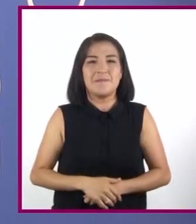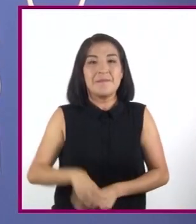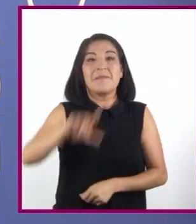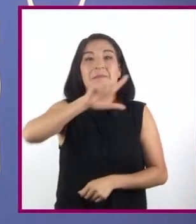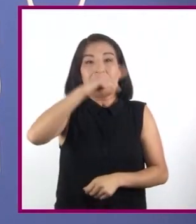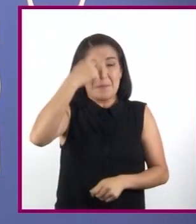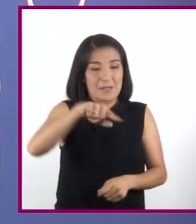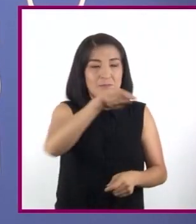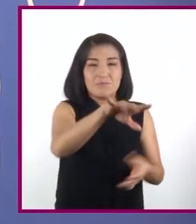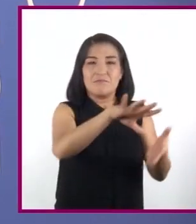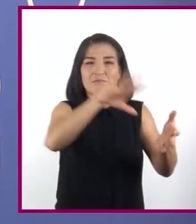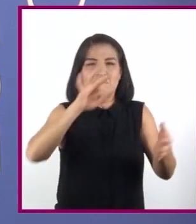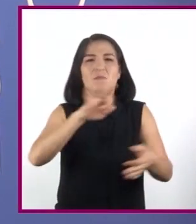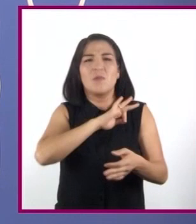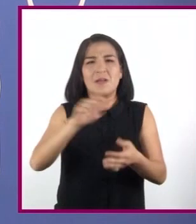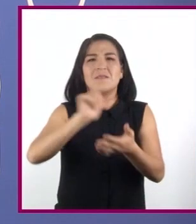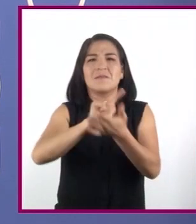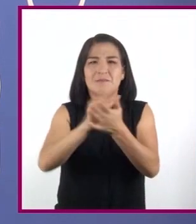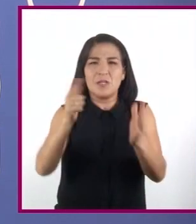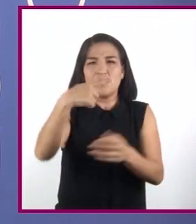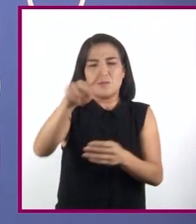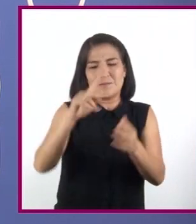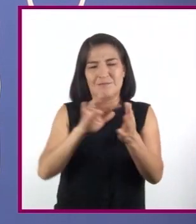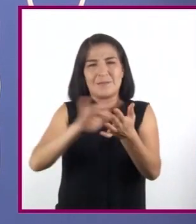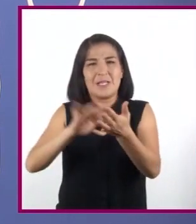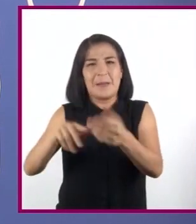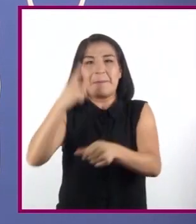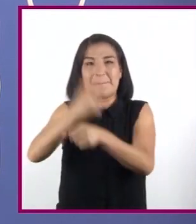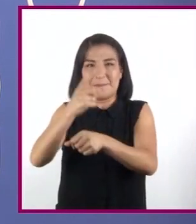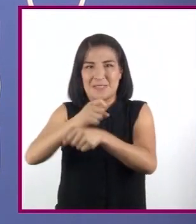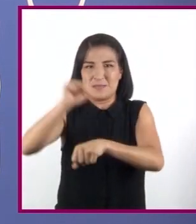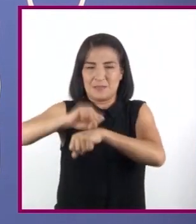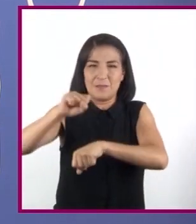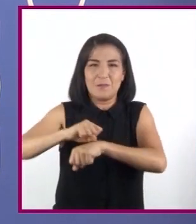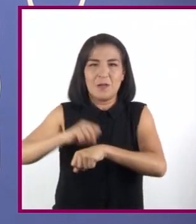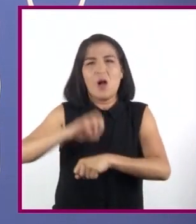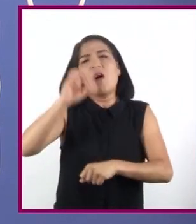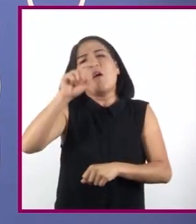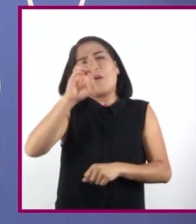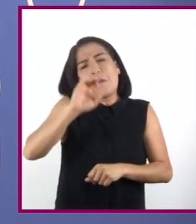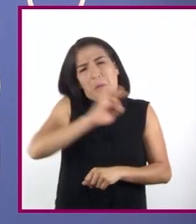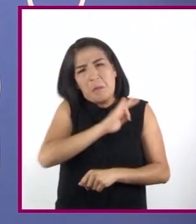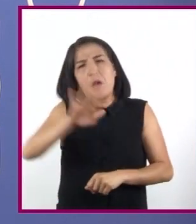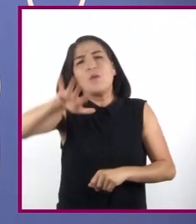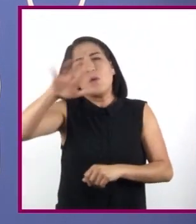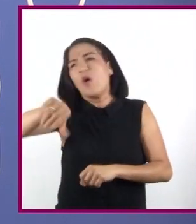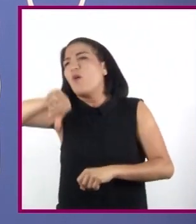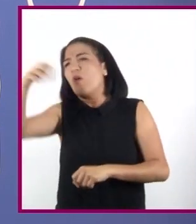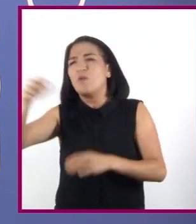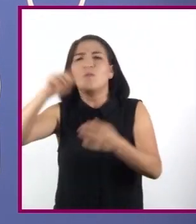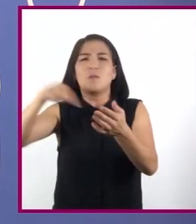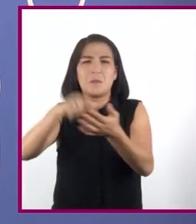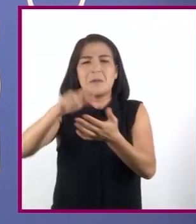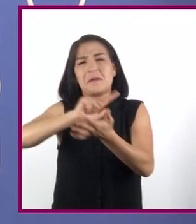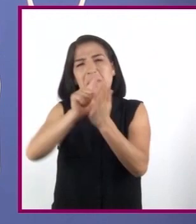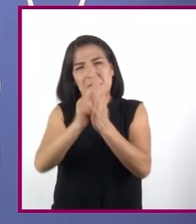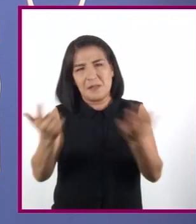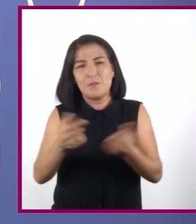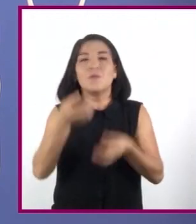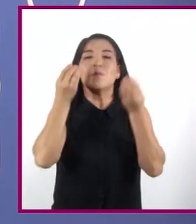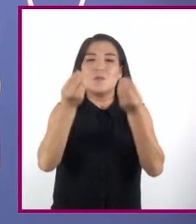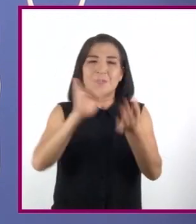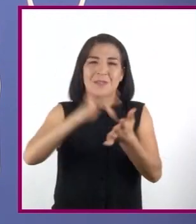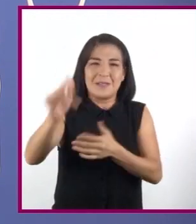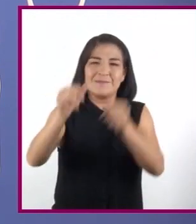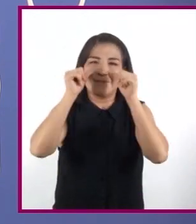elegir, pueden apoyarse en su libro de texto gratuito de primer grado o buscar otras fuentes que sean de confianza. Muchas gracias